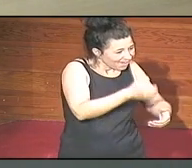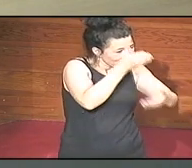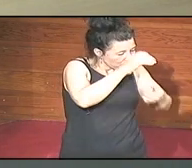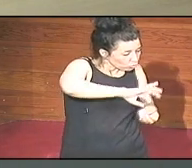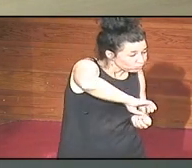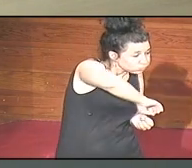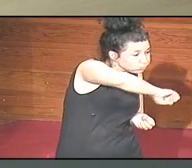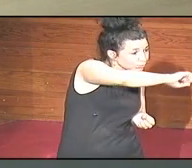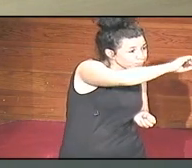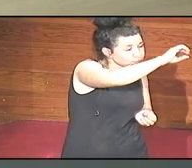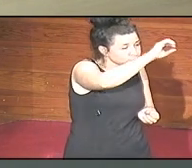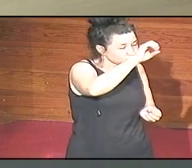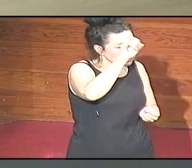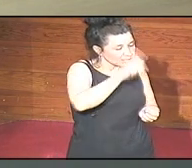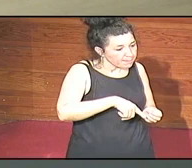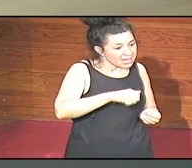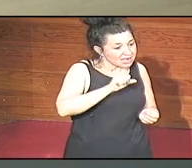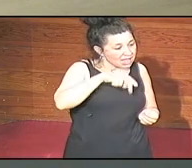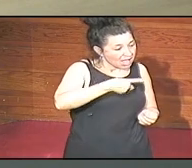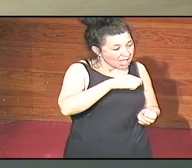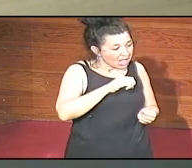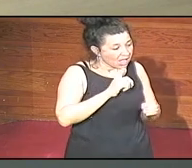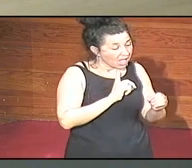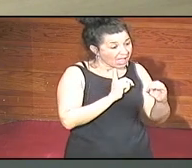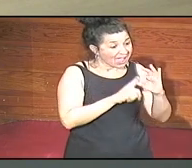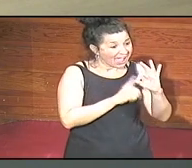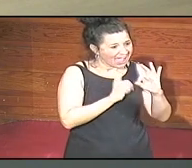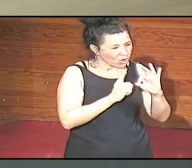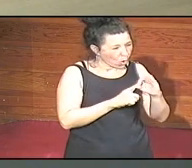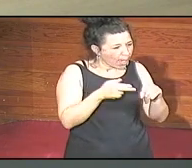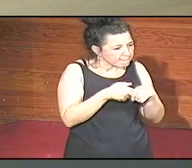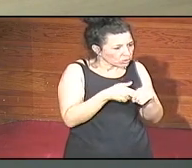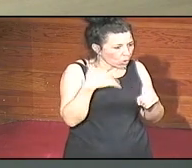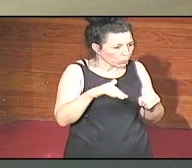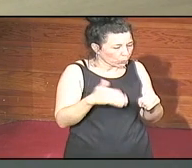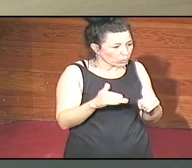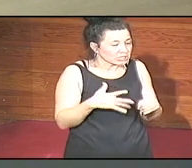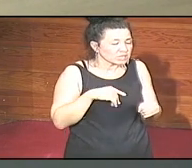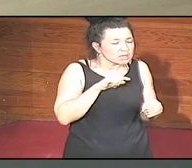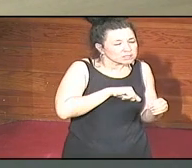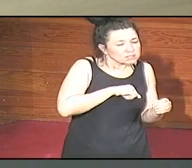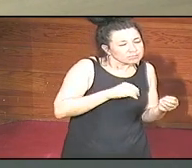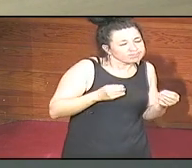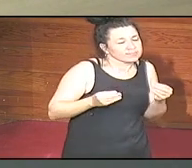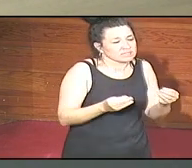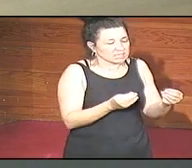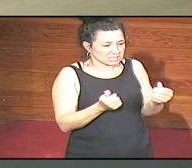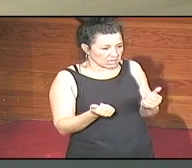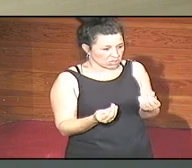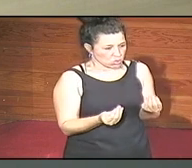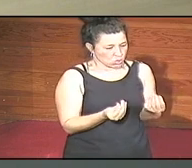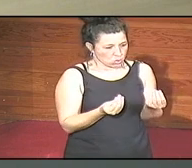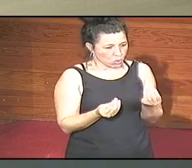también tenemos el caso de angola por ejemplo que tiene un montón de petróleo la sensación de que él a nivel geopolítico el